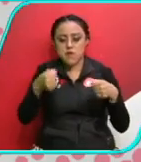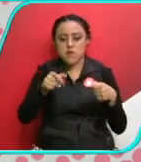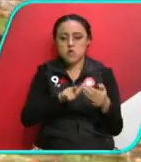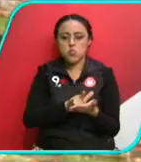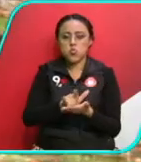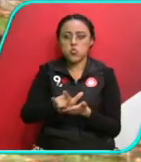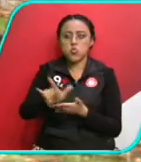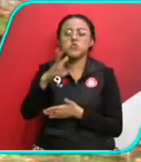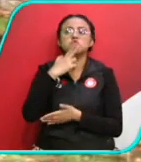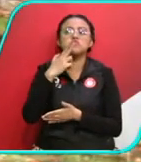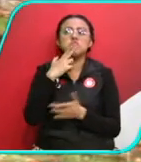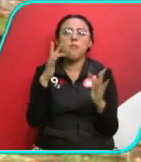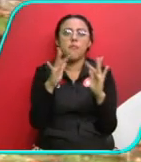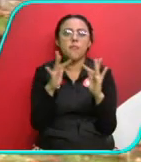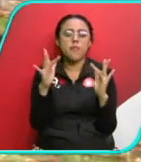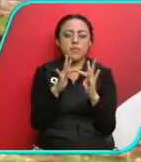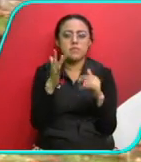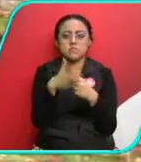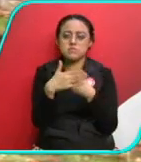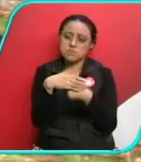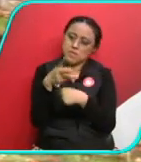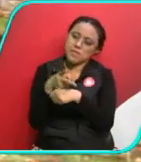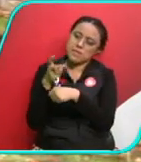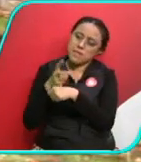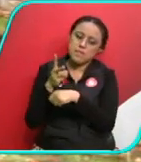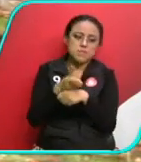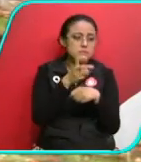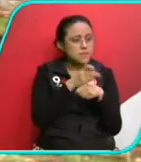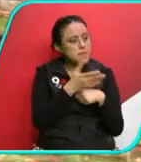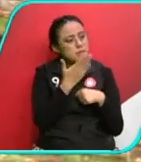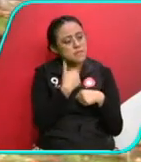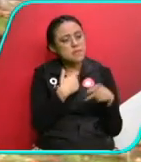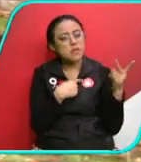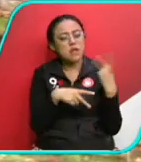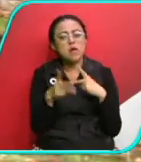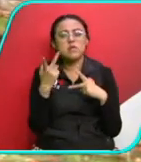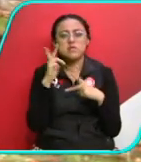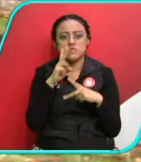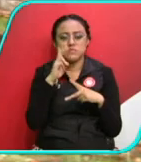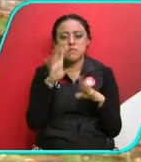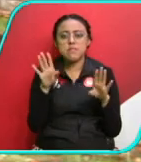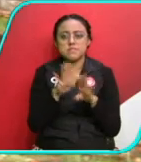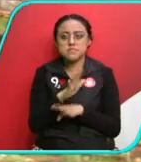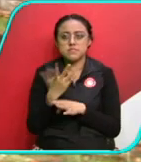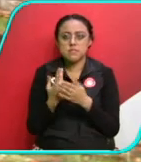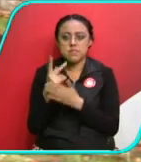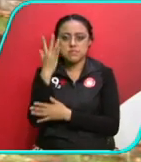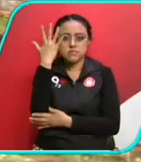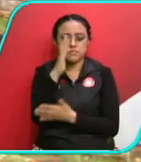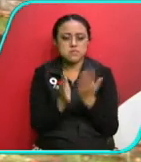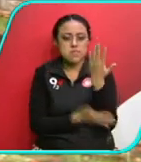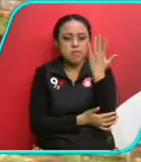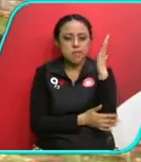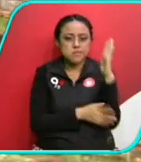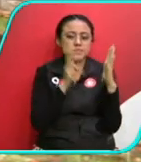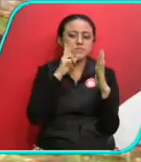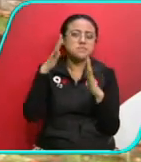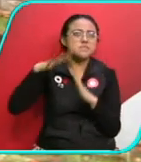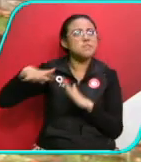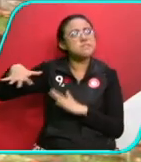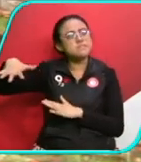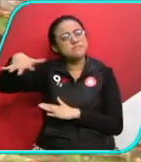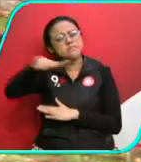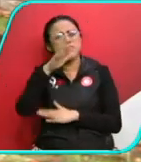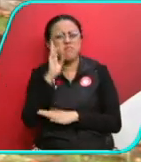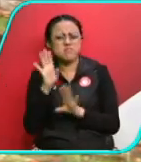través de las redes sociales, convocó a la ciudadanía para que realizaran una reforestación desde el aire. A la